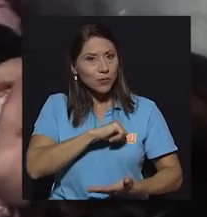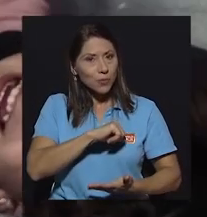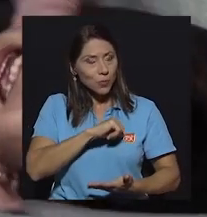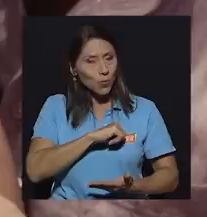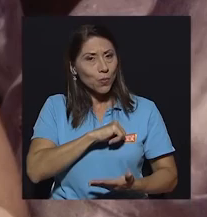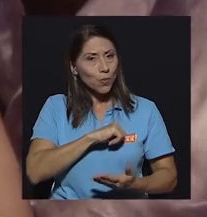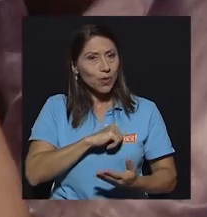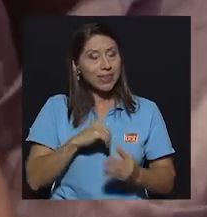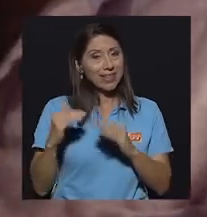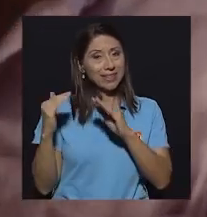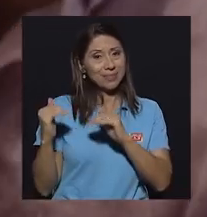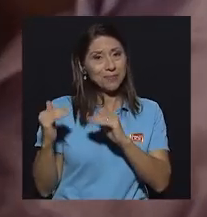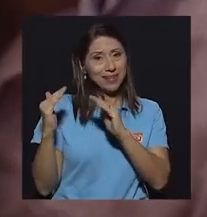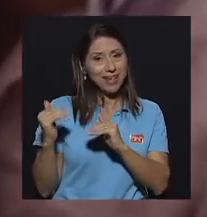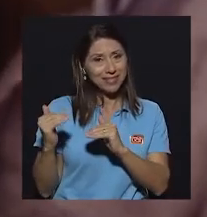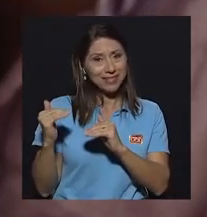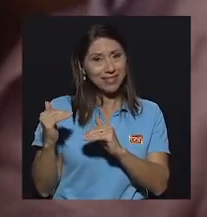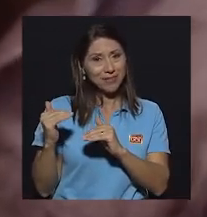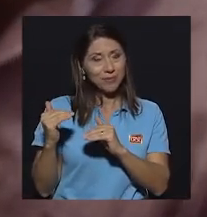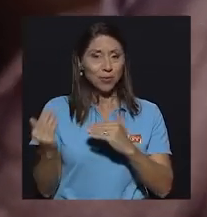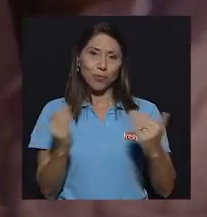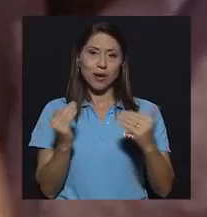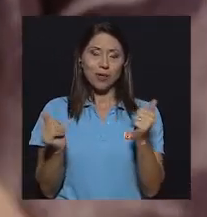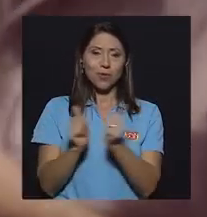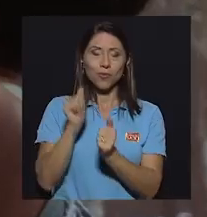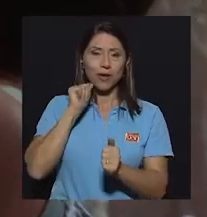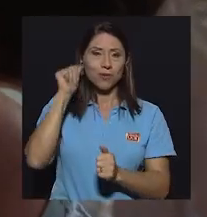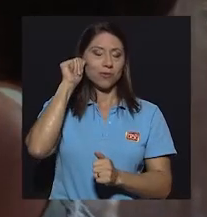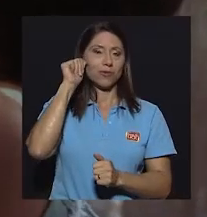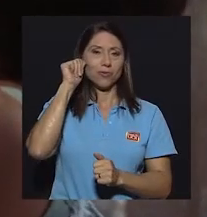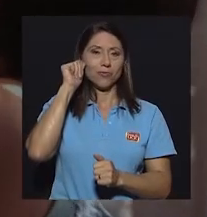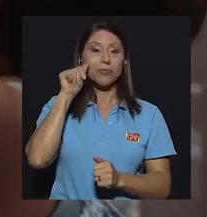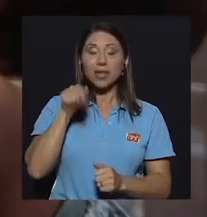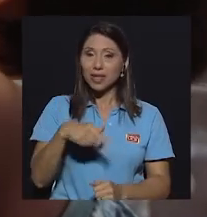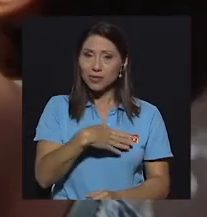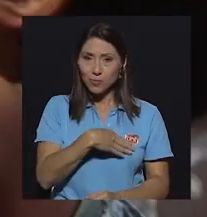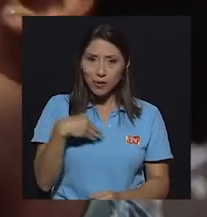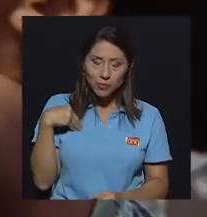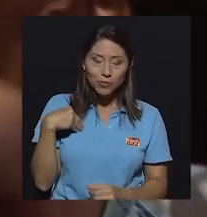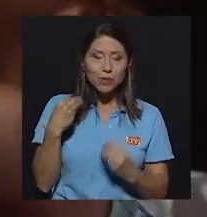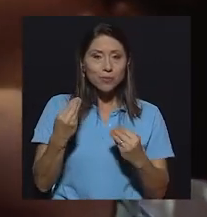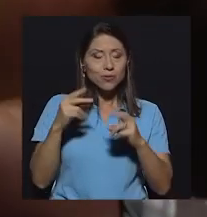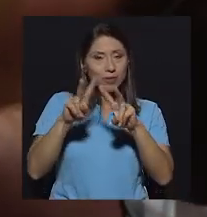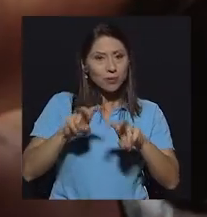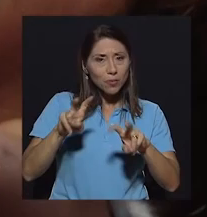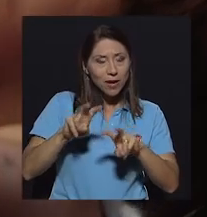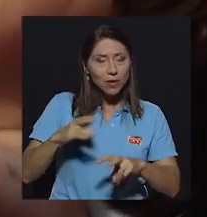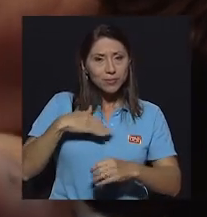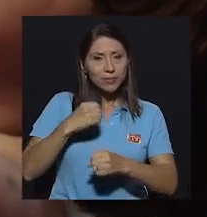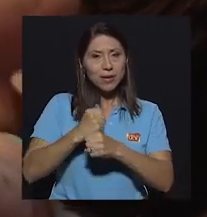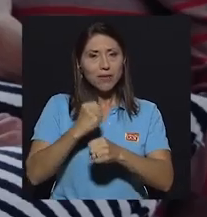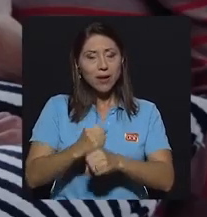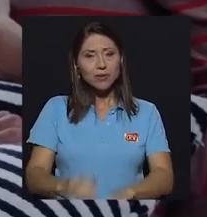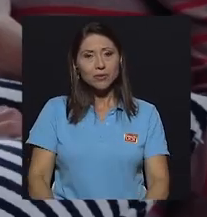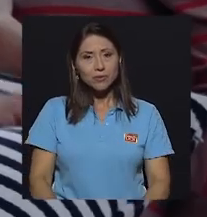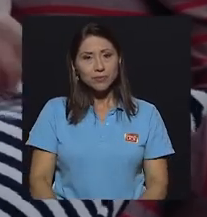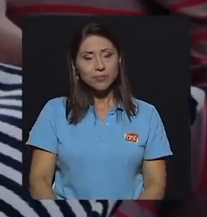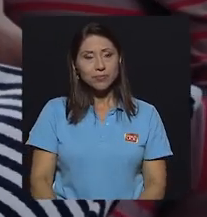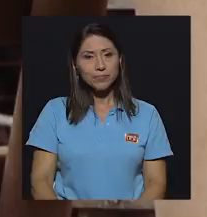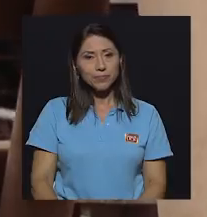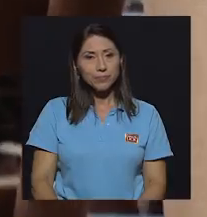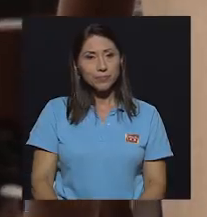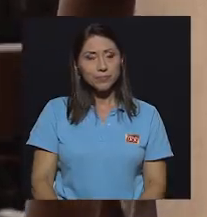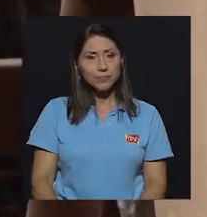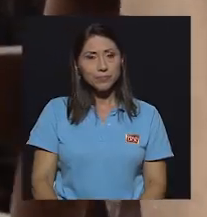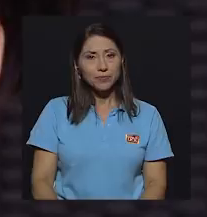actitud todavía de más esperanza que la que un adulto podría tener, y eso me gusta, digamos, explorarlo en mis trabajos.